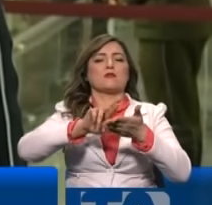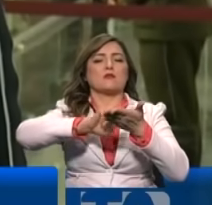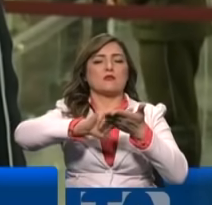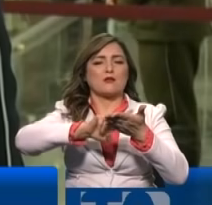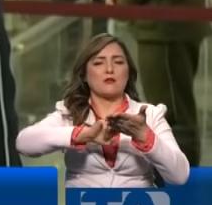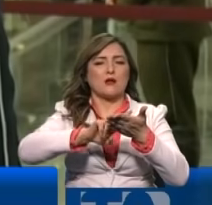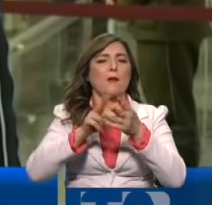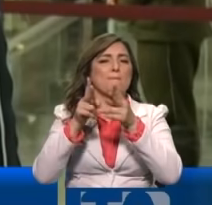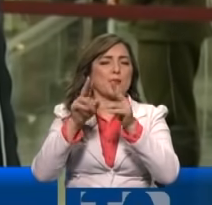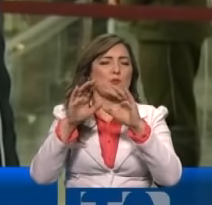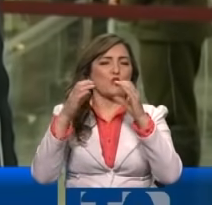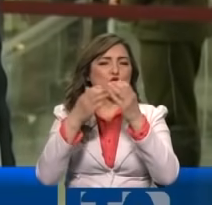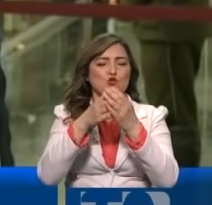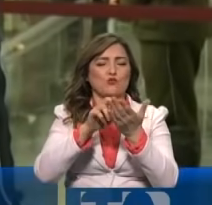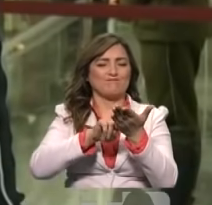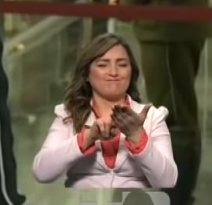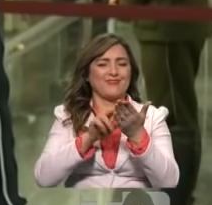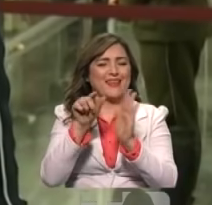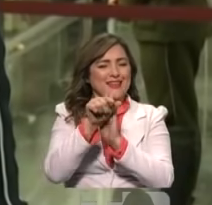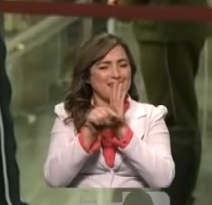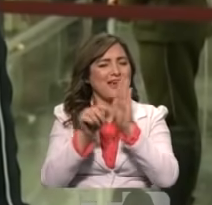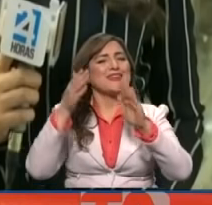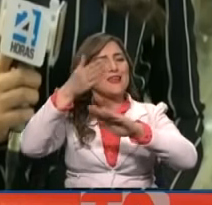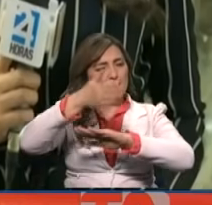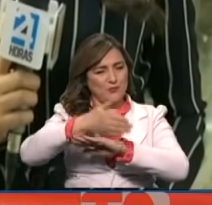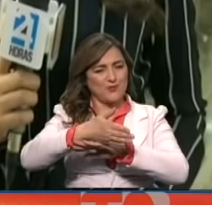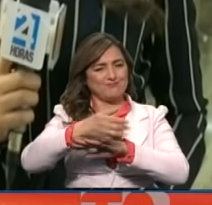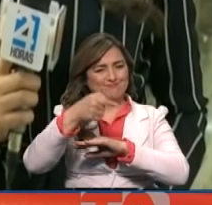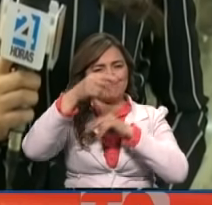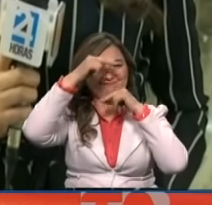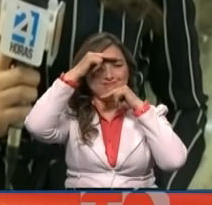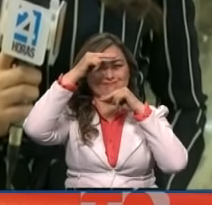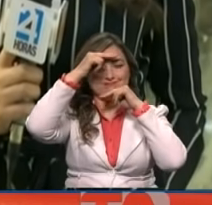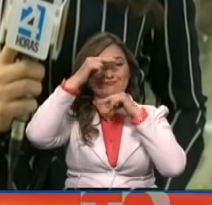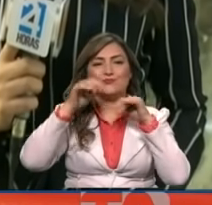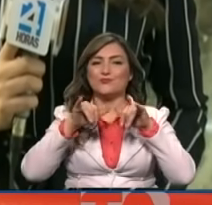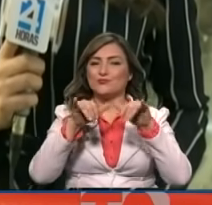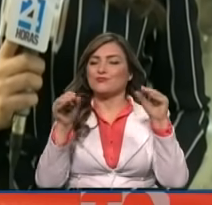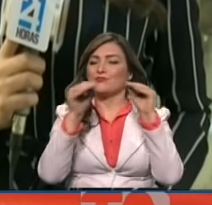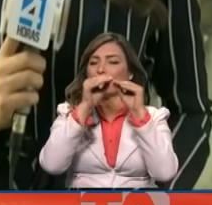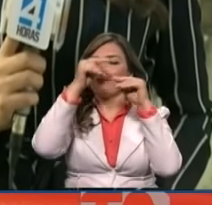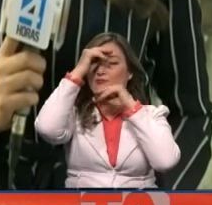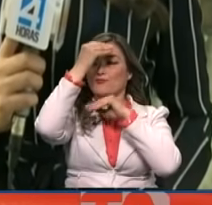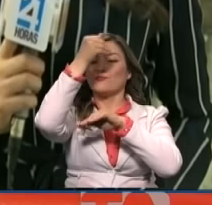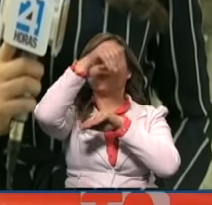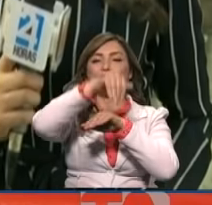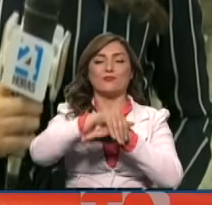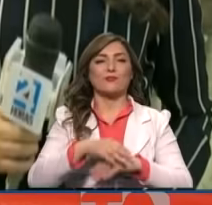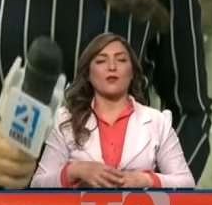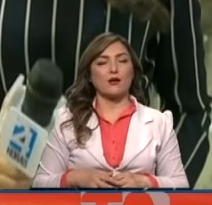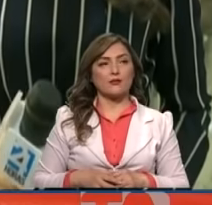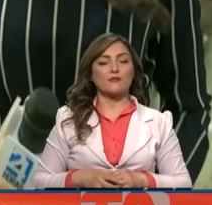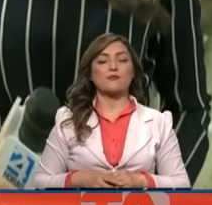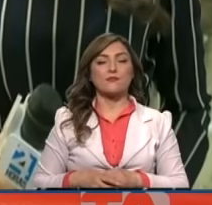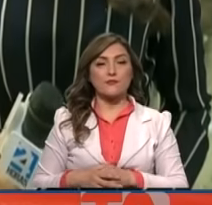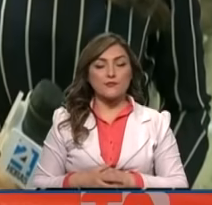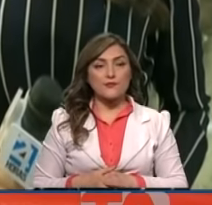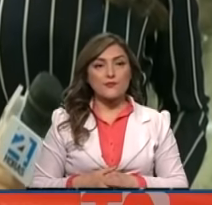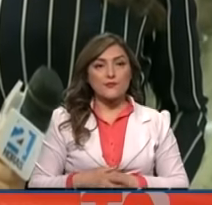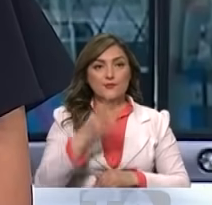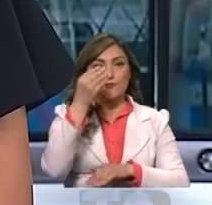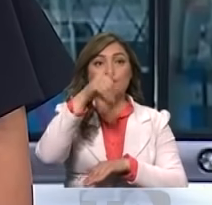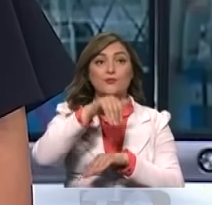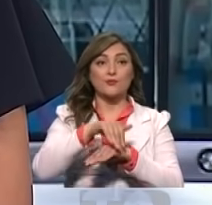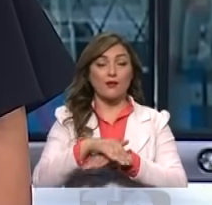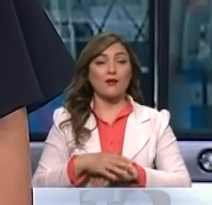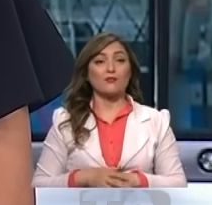en esta misma comisión. Nosotros les llevaremos todos los detalles en nuestras siguientes emisiones. Ustedes tienen más noticias. Buenas tardes. Buenas